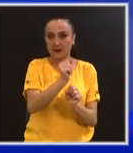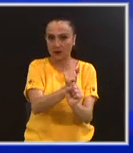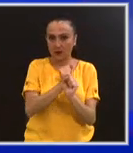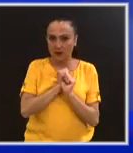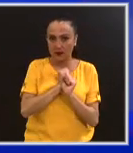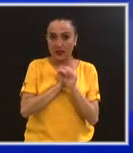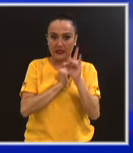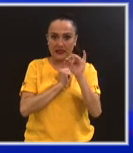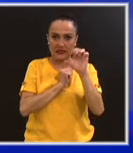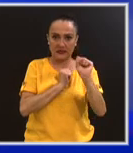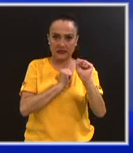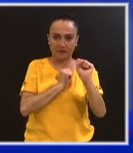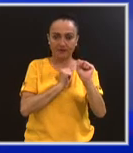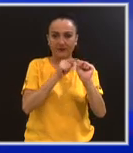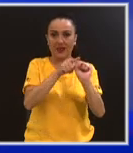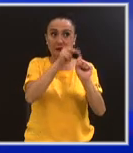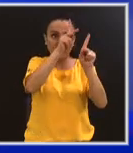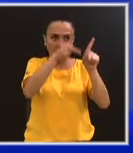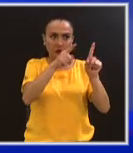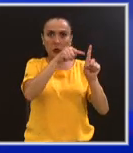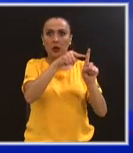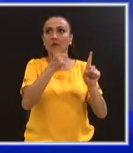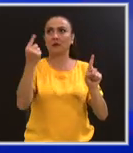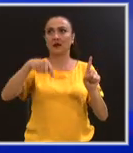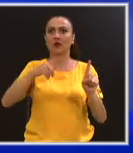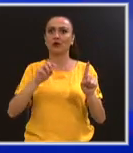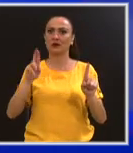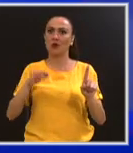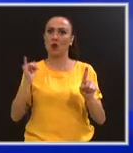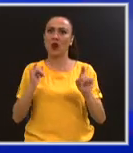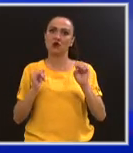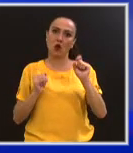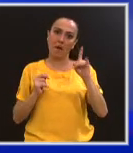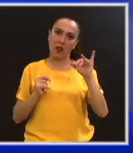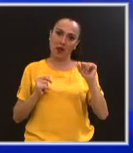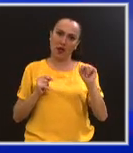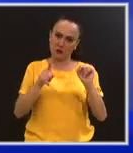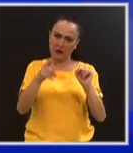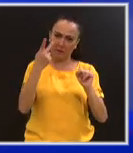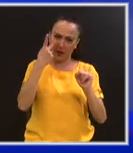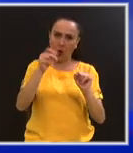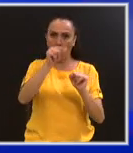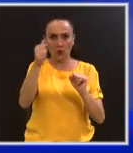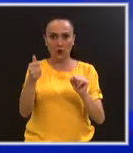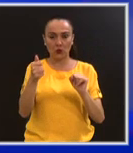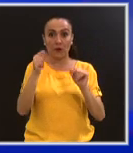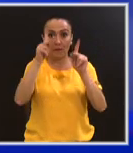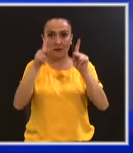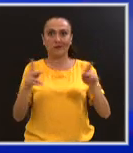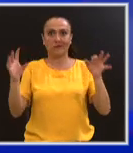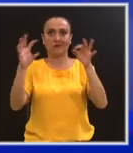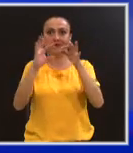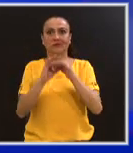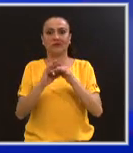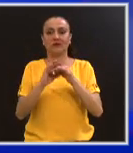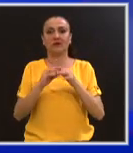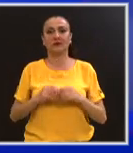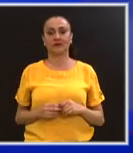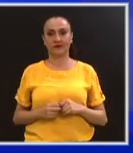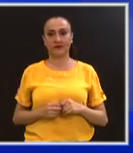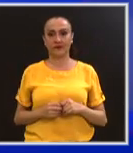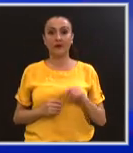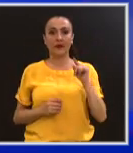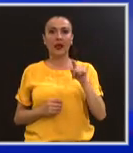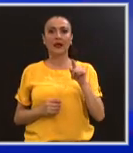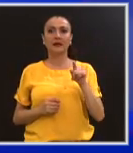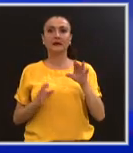ladis de que esta persona estaba en nuestro país igual que los somalíes que ustedes escucharon y otras personas ligadas Paul precisamente a